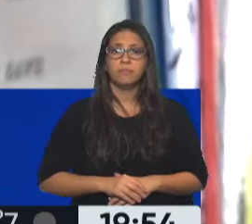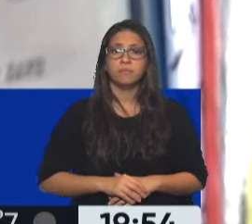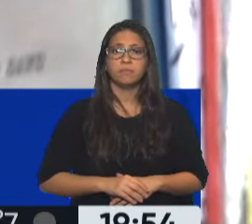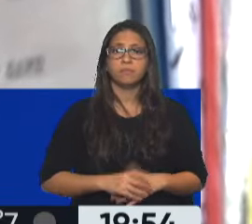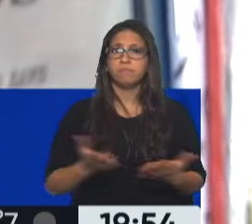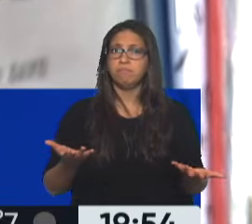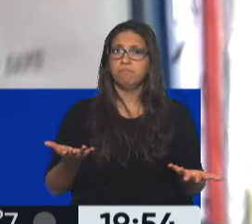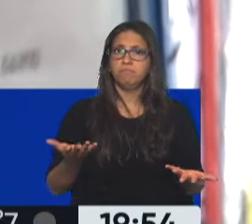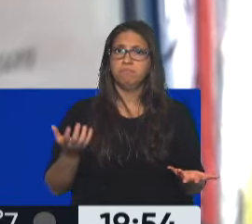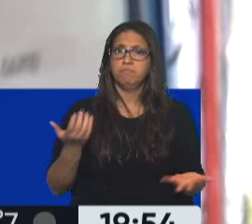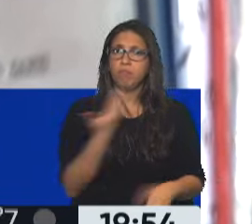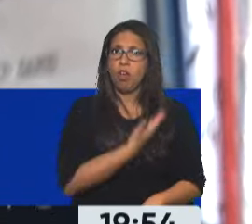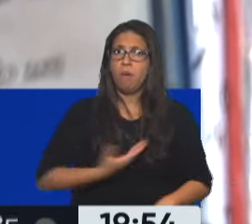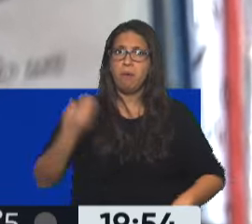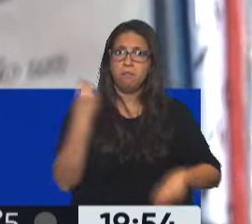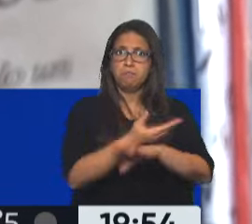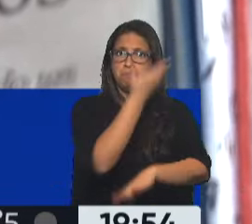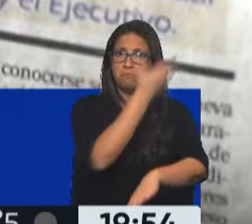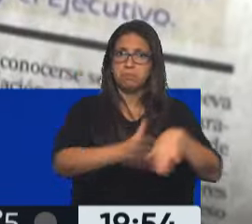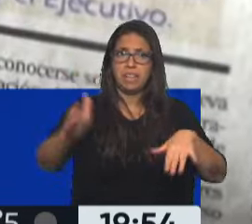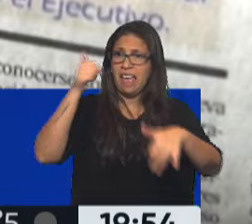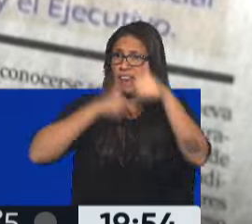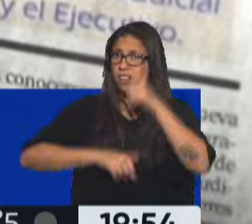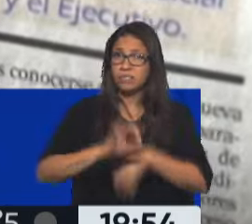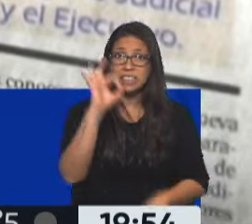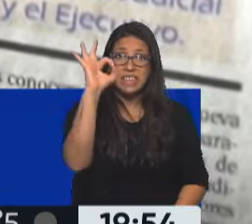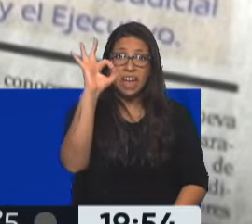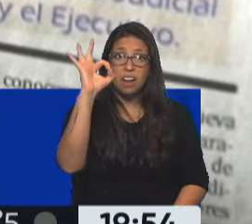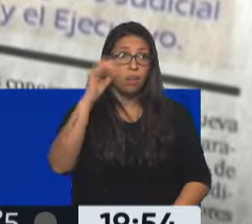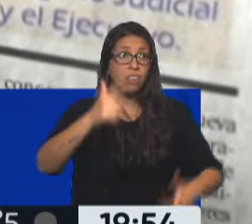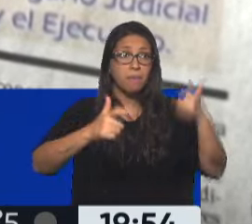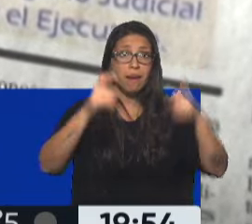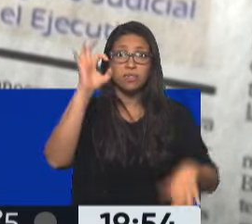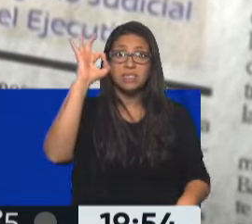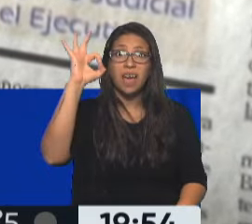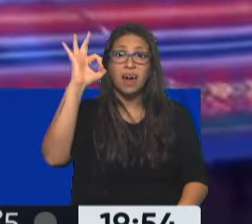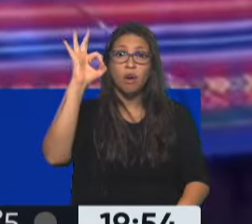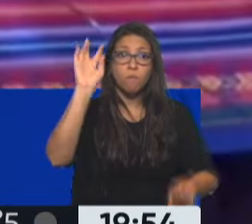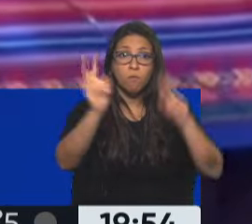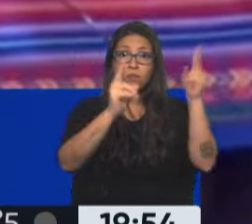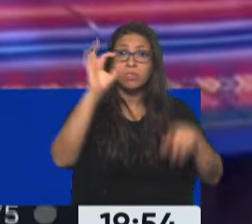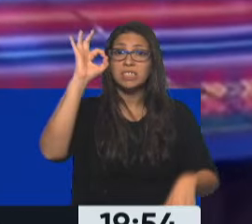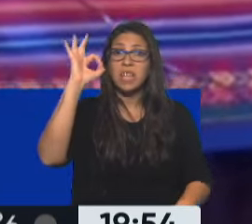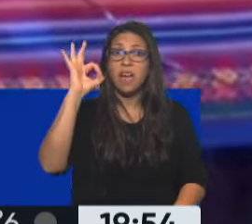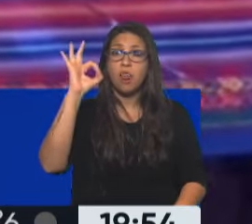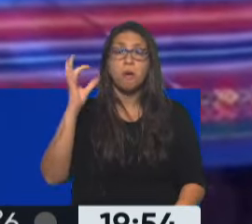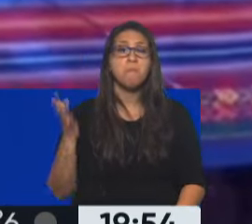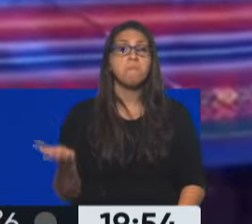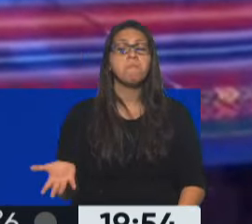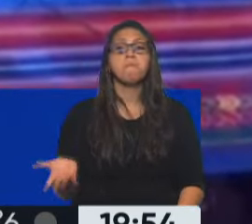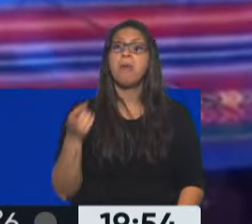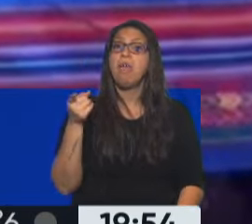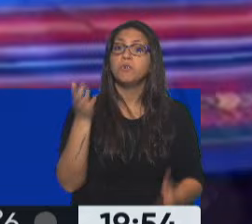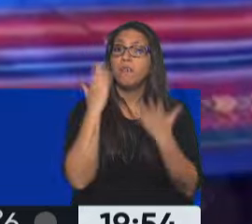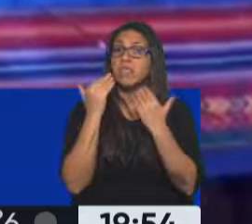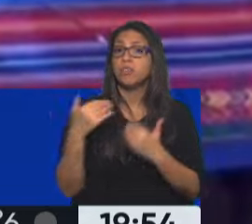Un golpe de Estado con 0 de heridos, 0 de disparo, 0 de muertos. Debería de investigarse eso.